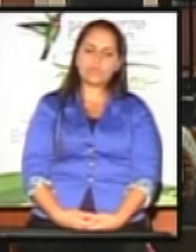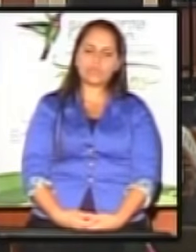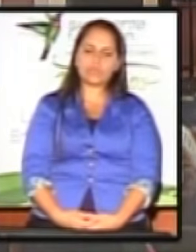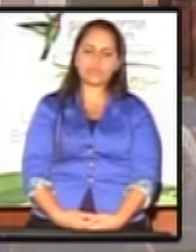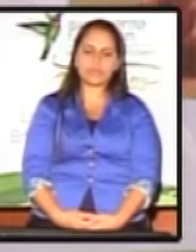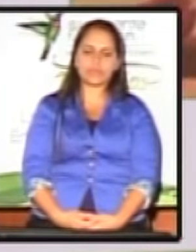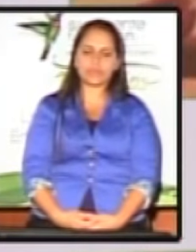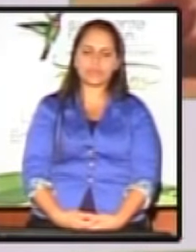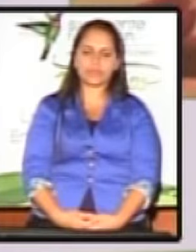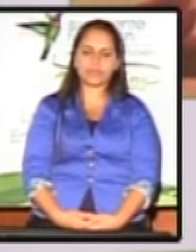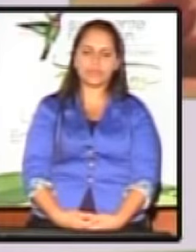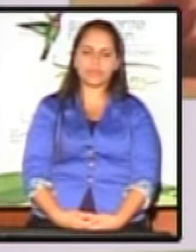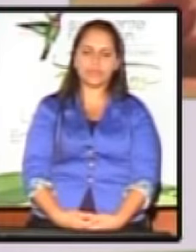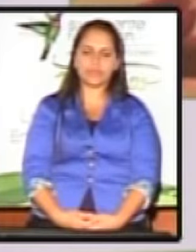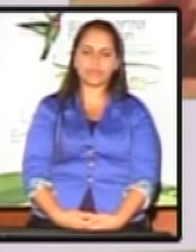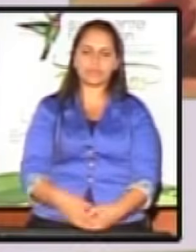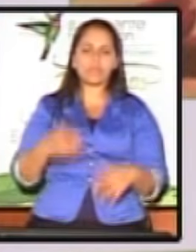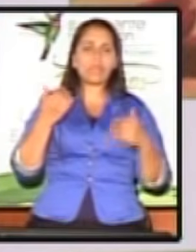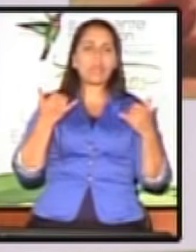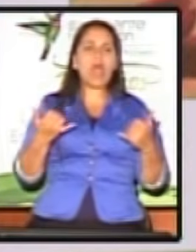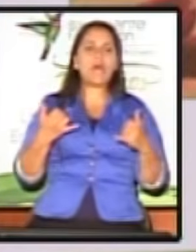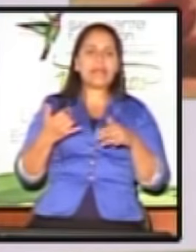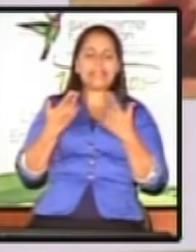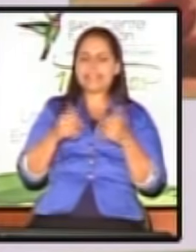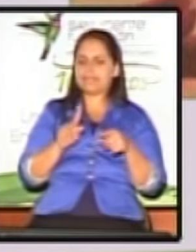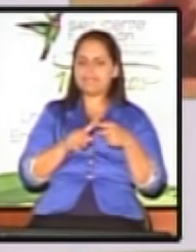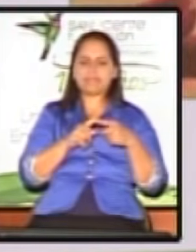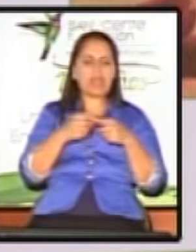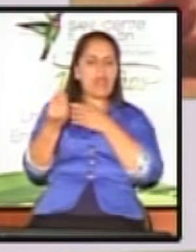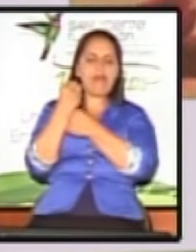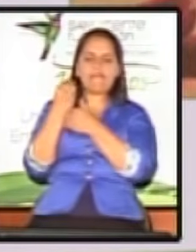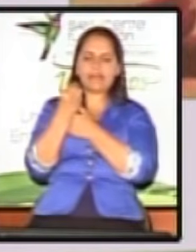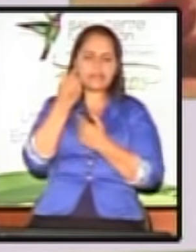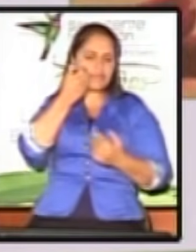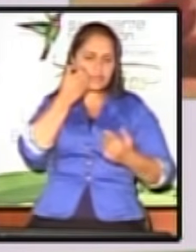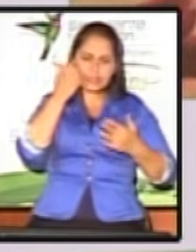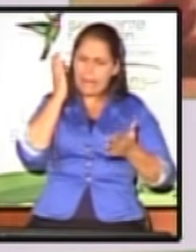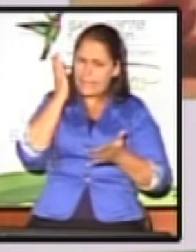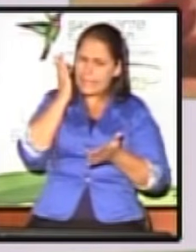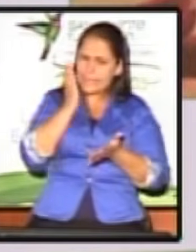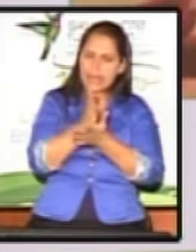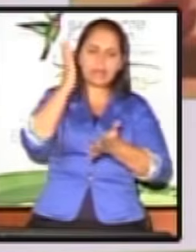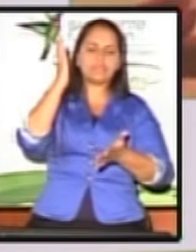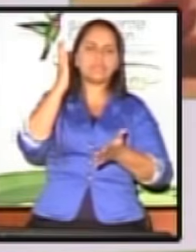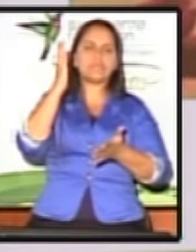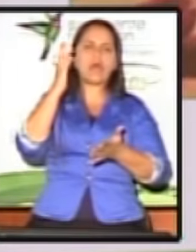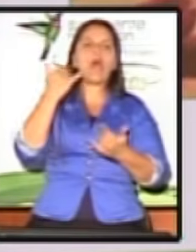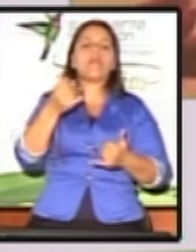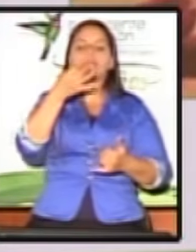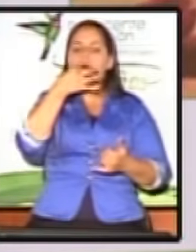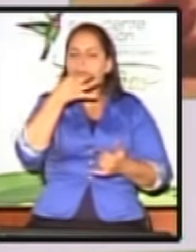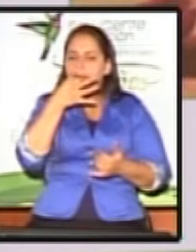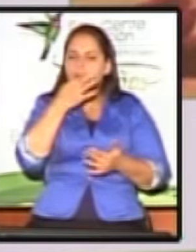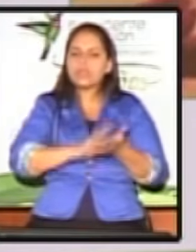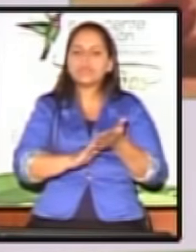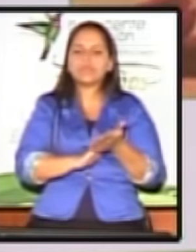Ya pasamos de ese mundo de decir qué tenemos y ya viene qué le damos. Esta es una